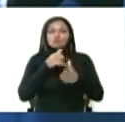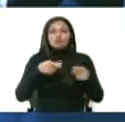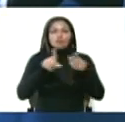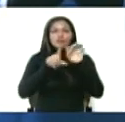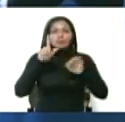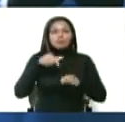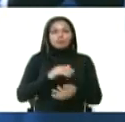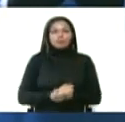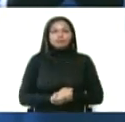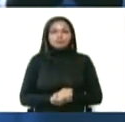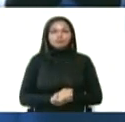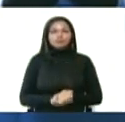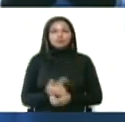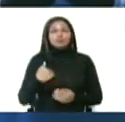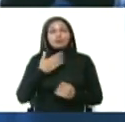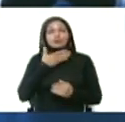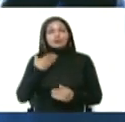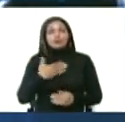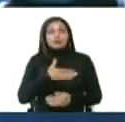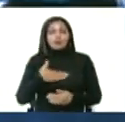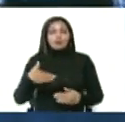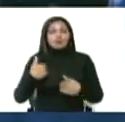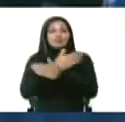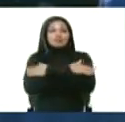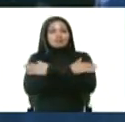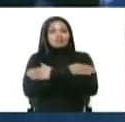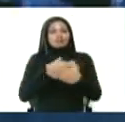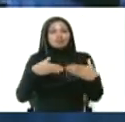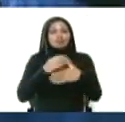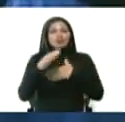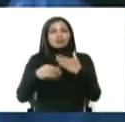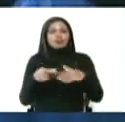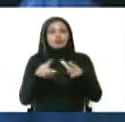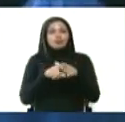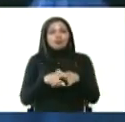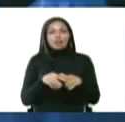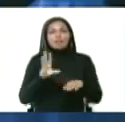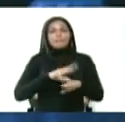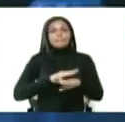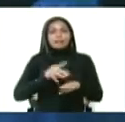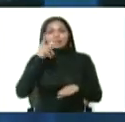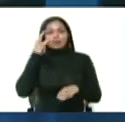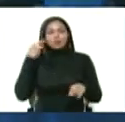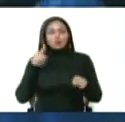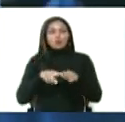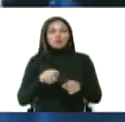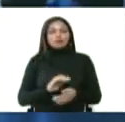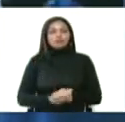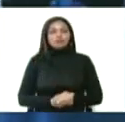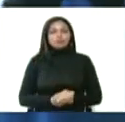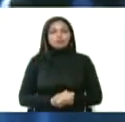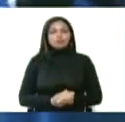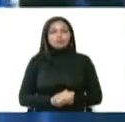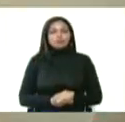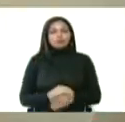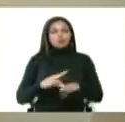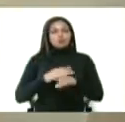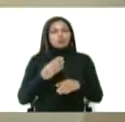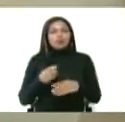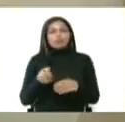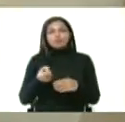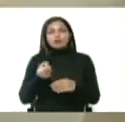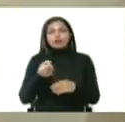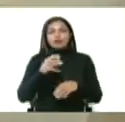cuales también felicitar a todo el gremio de la salud, desde acá a nuestros médicos, a nuestras doctoras, al equipo de